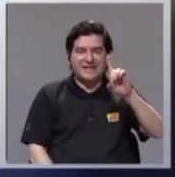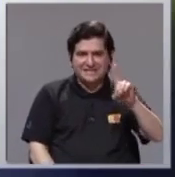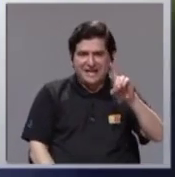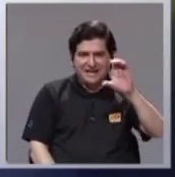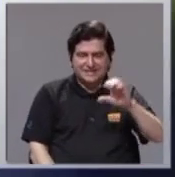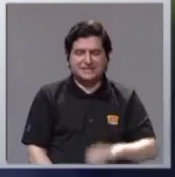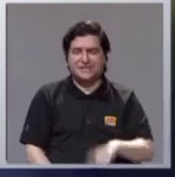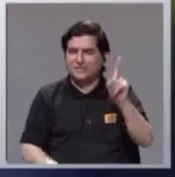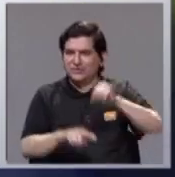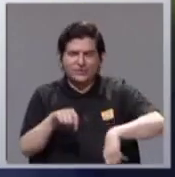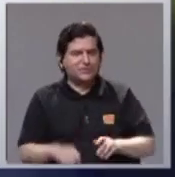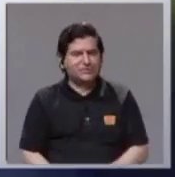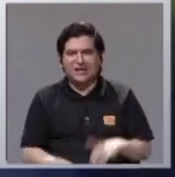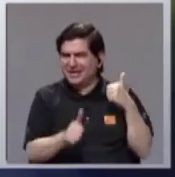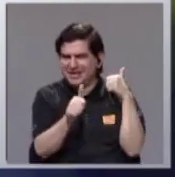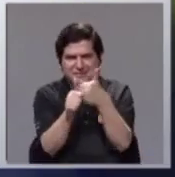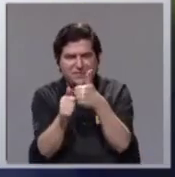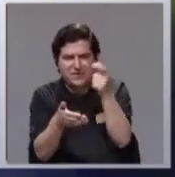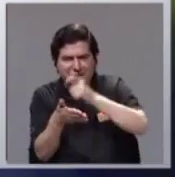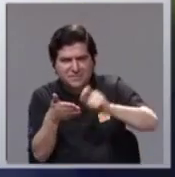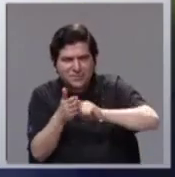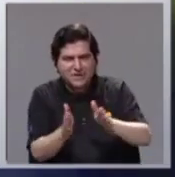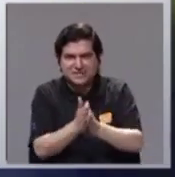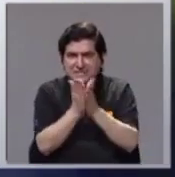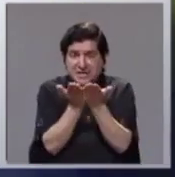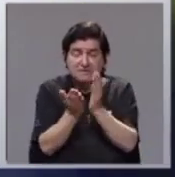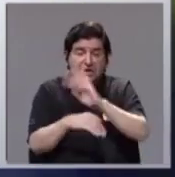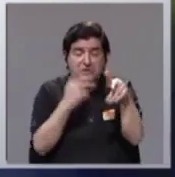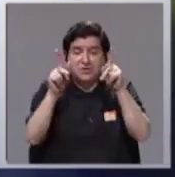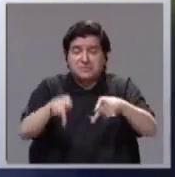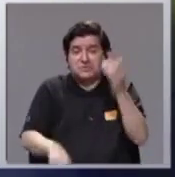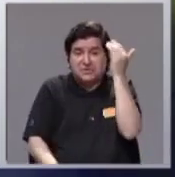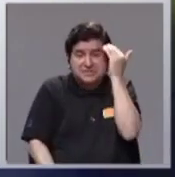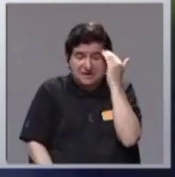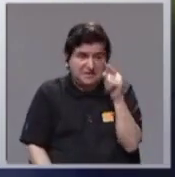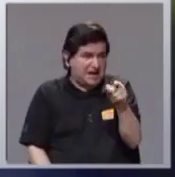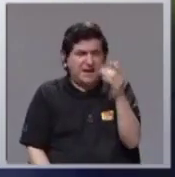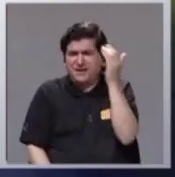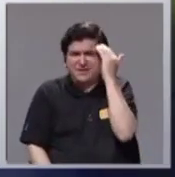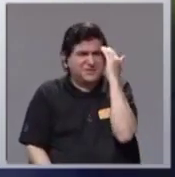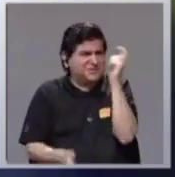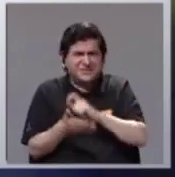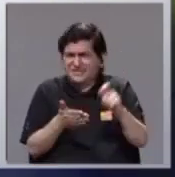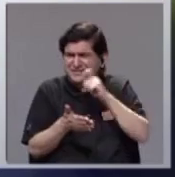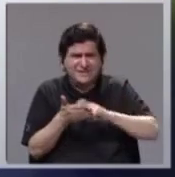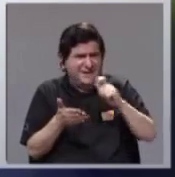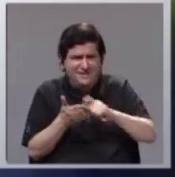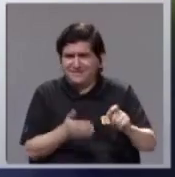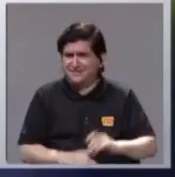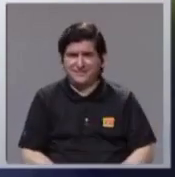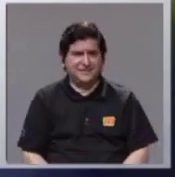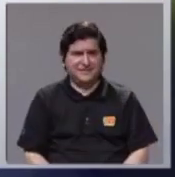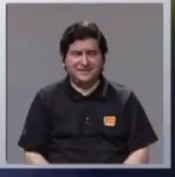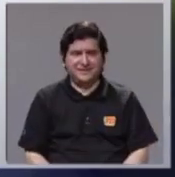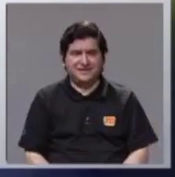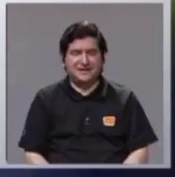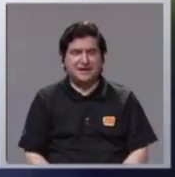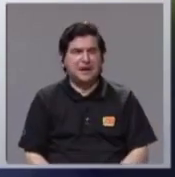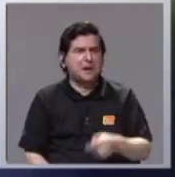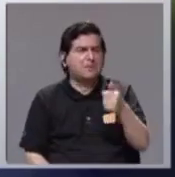no podía ser perseguido por haber escrito un libro porque todo el mundo sabía que no sabía escribir. En la